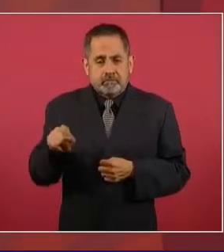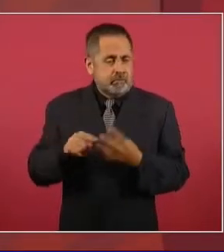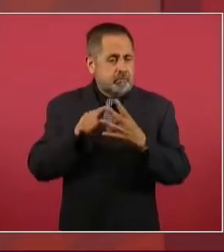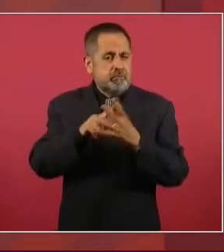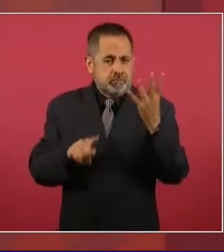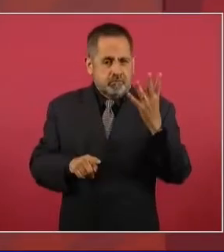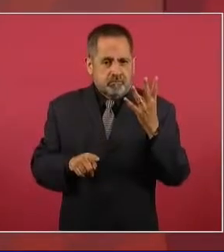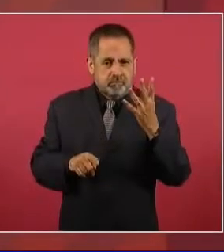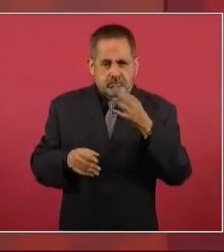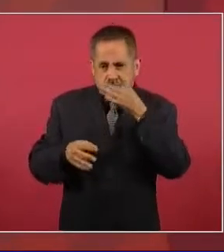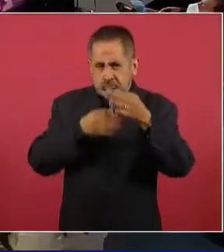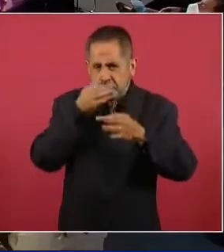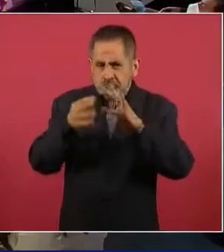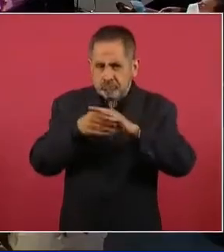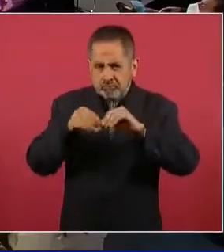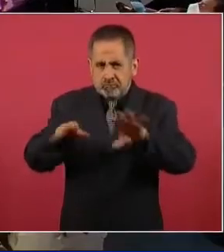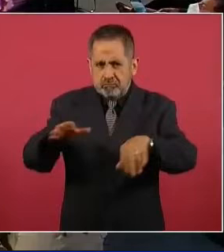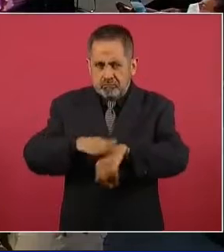4.